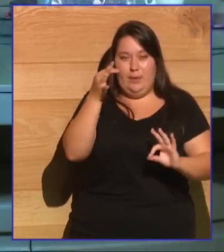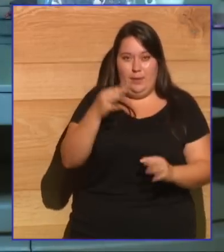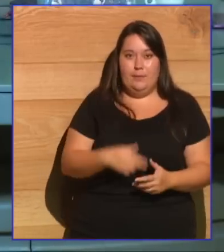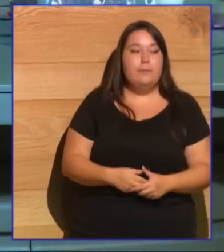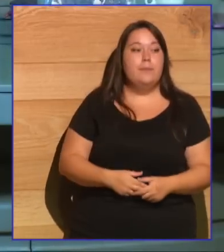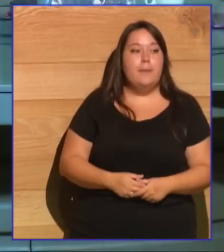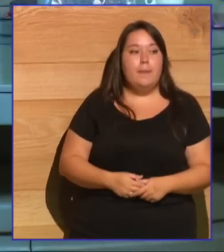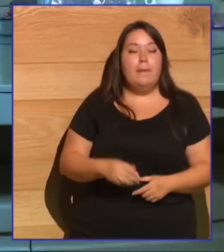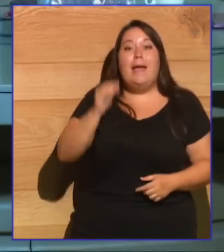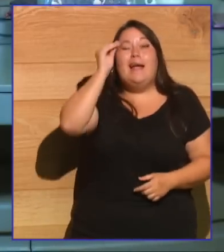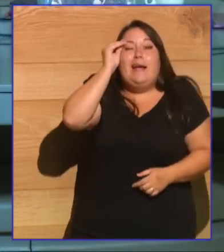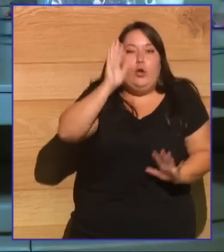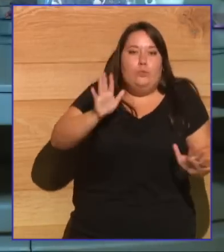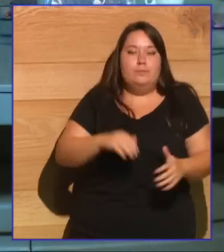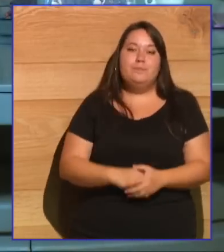dicho creo